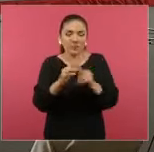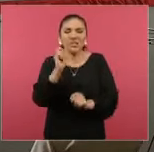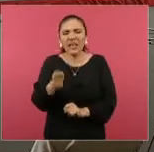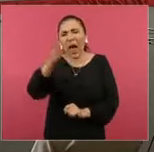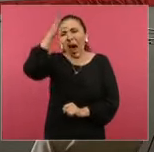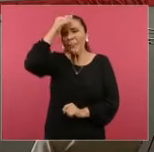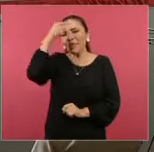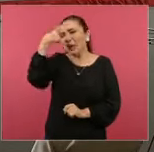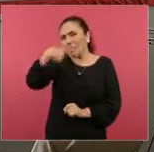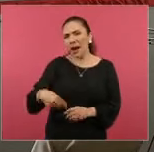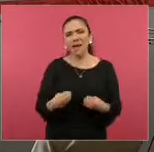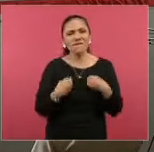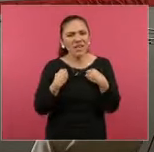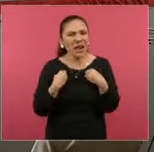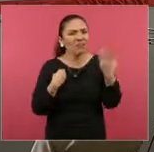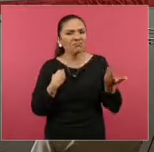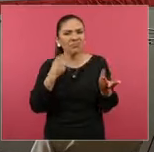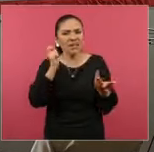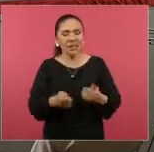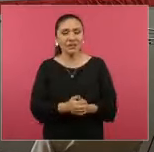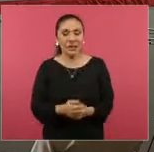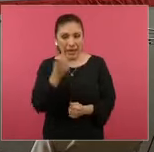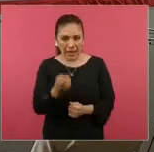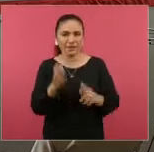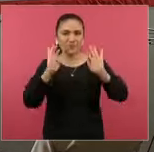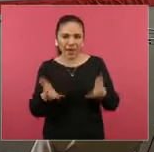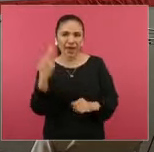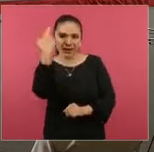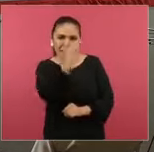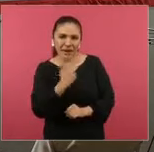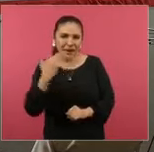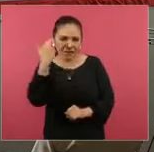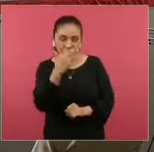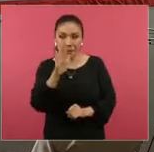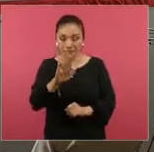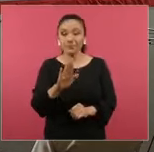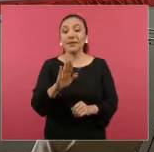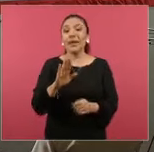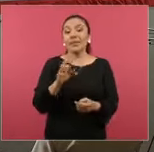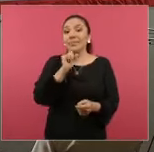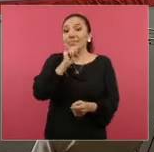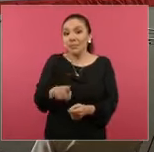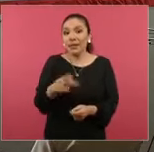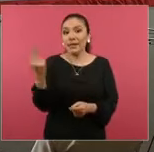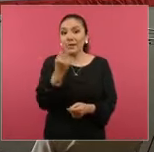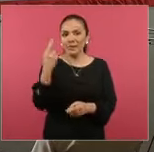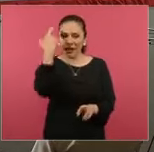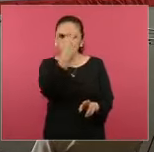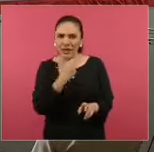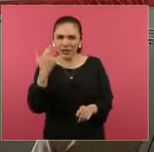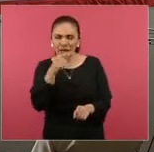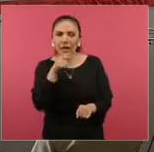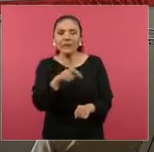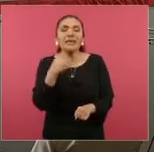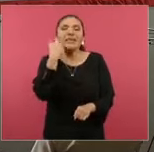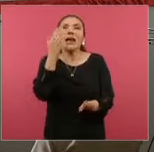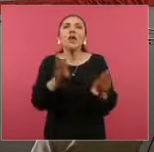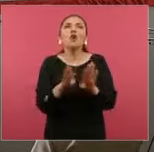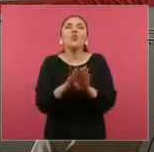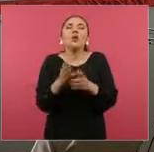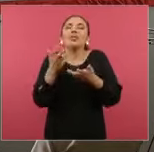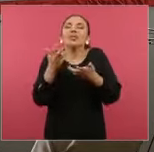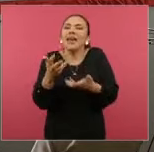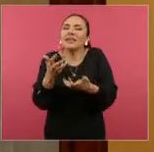para la vida, porque detrás de la revisión estuvo dar cuenta de ese anhelo